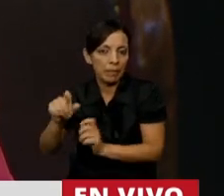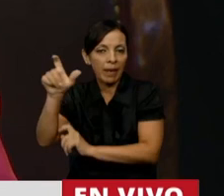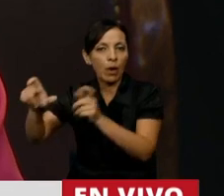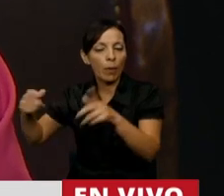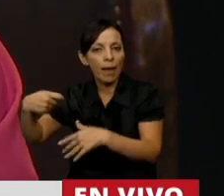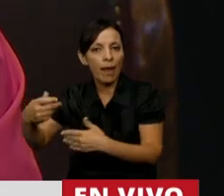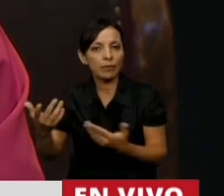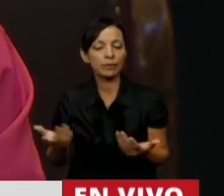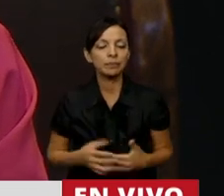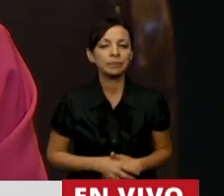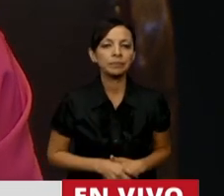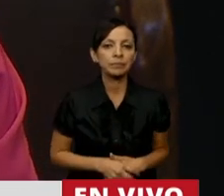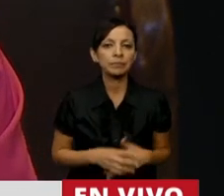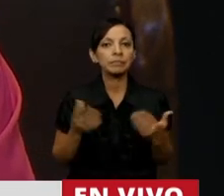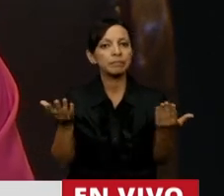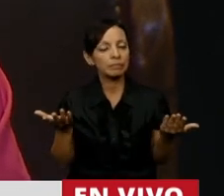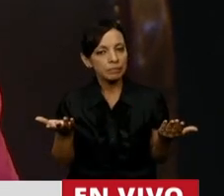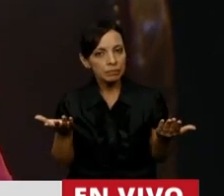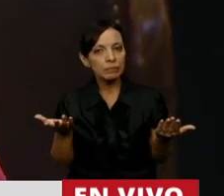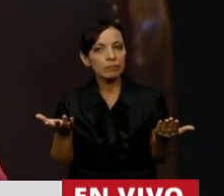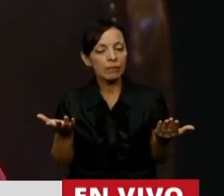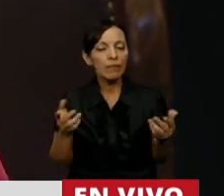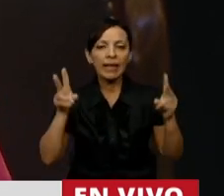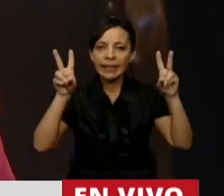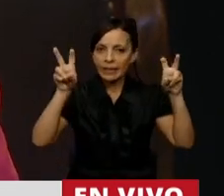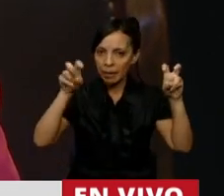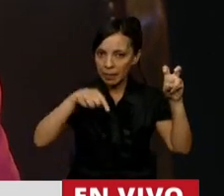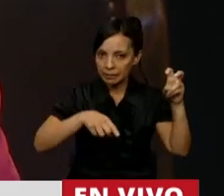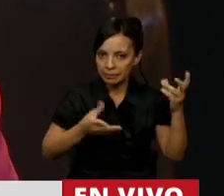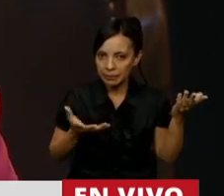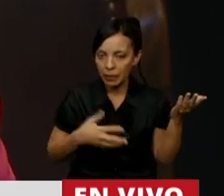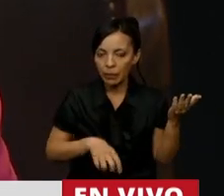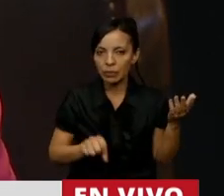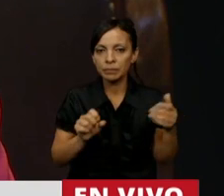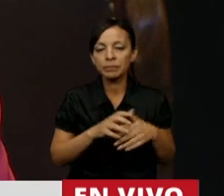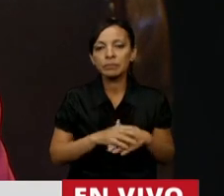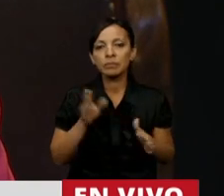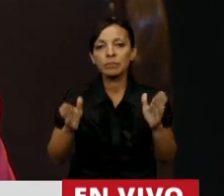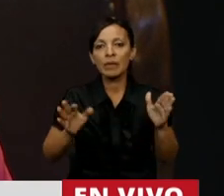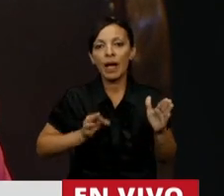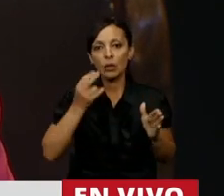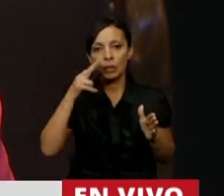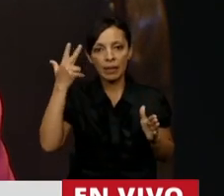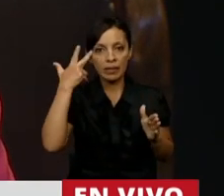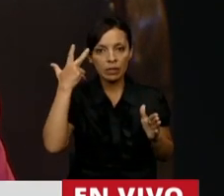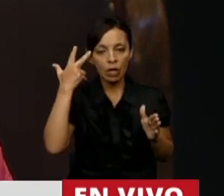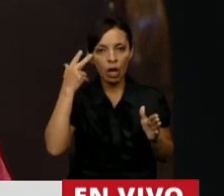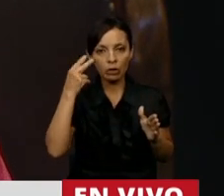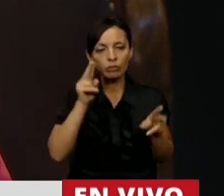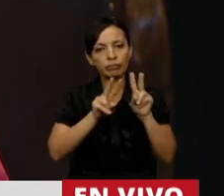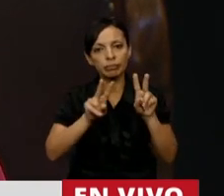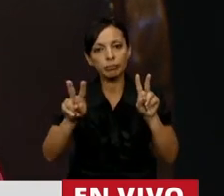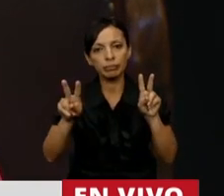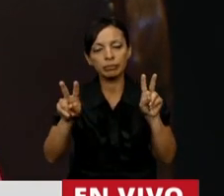nuestros jubilados. Ahora bien, entrando al tema en cuestión, durante el 2018 hemos escuchado a más